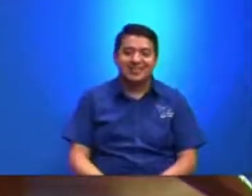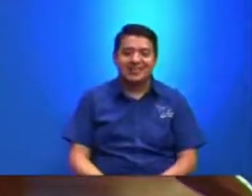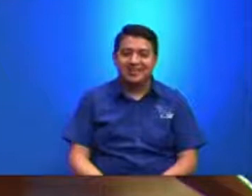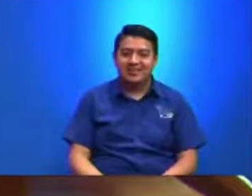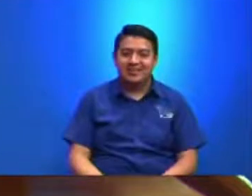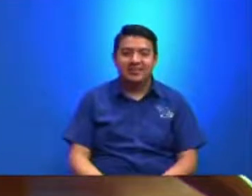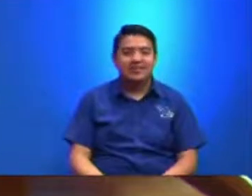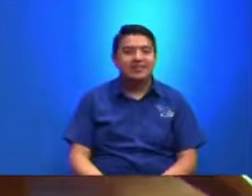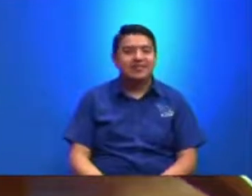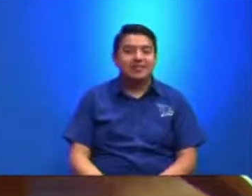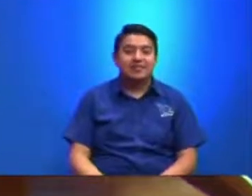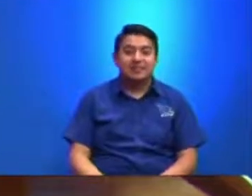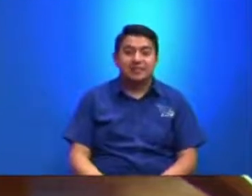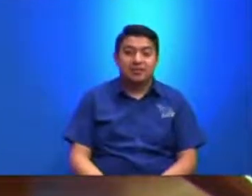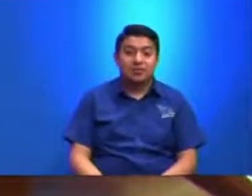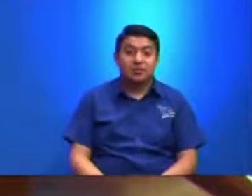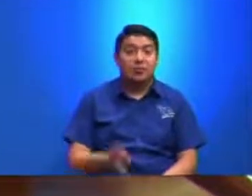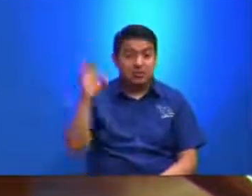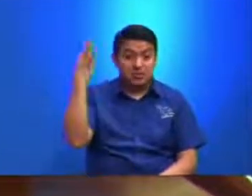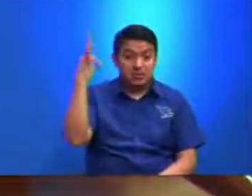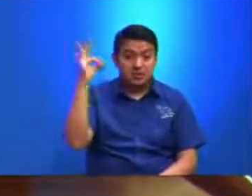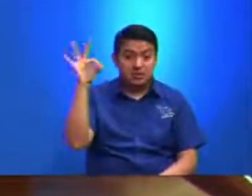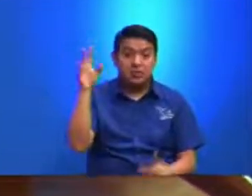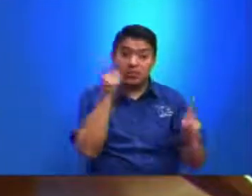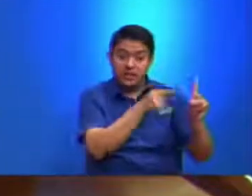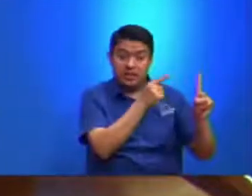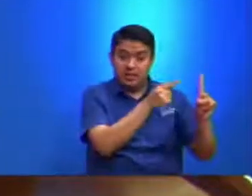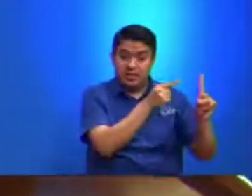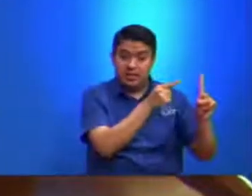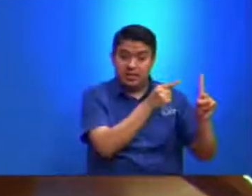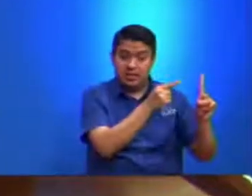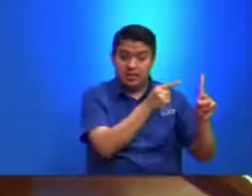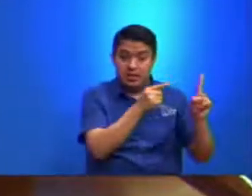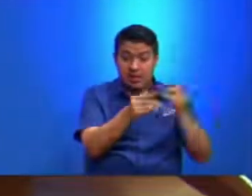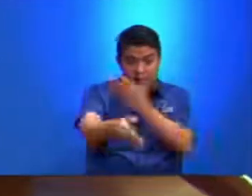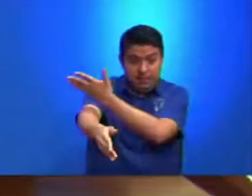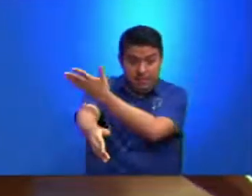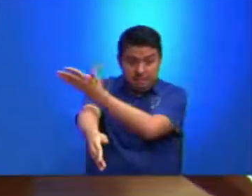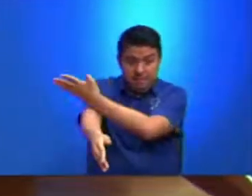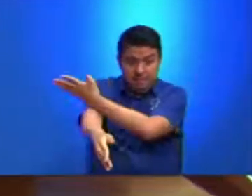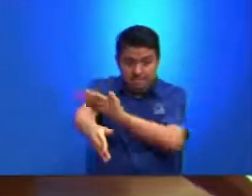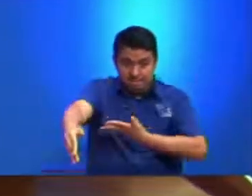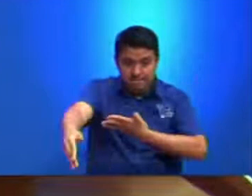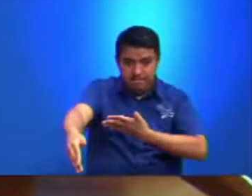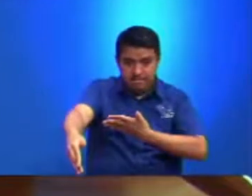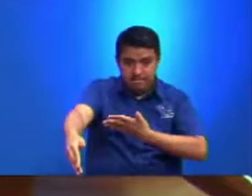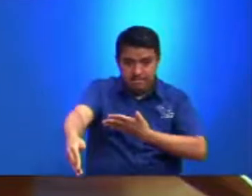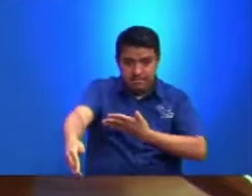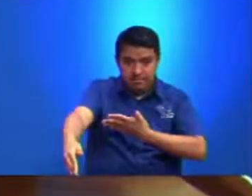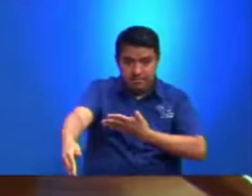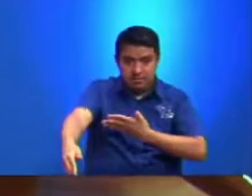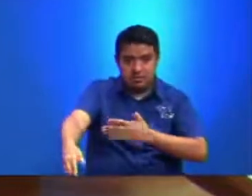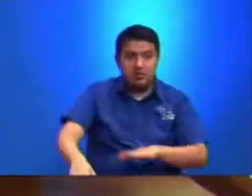Es que el testimonio era tremendo, porque perdió su brazo y le tuvieron que amputar su brazo